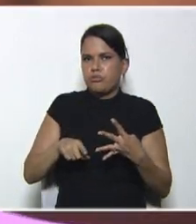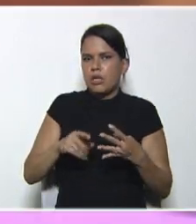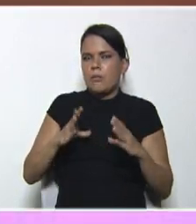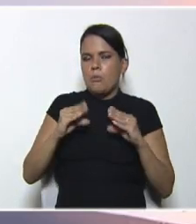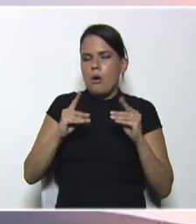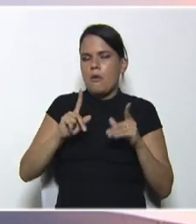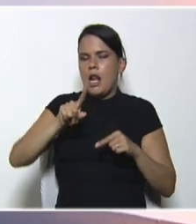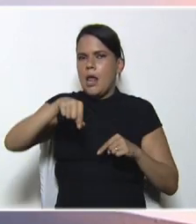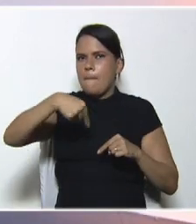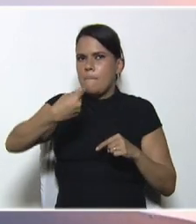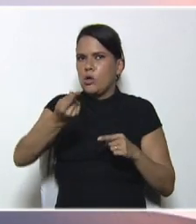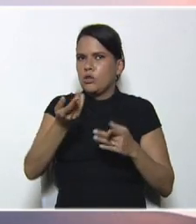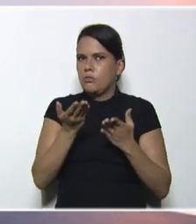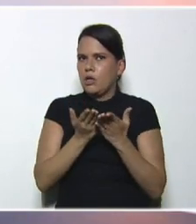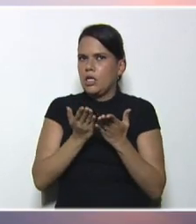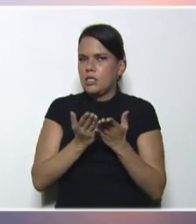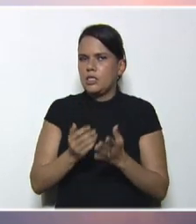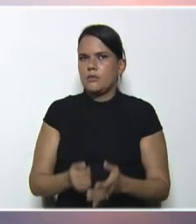próximas clases.